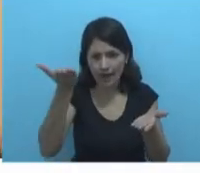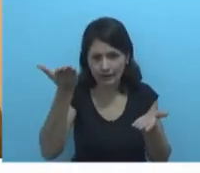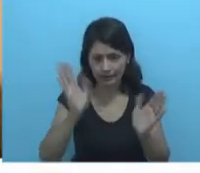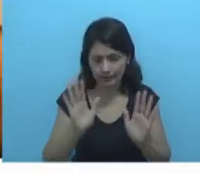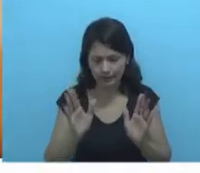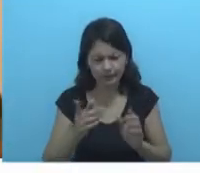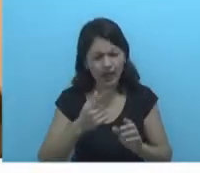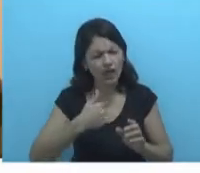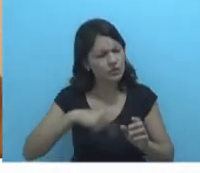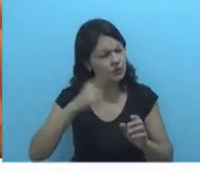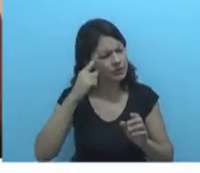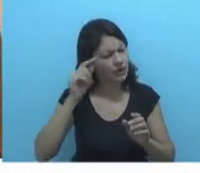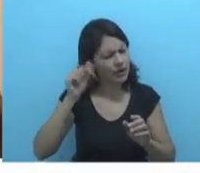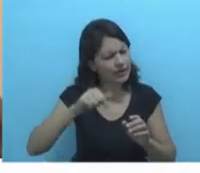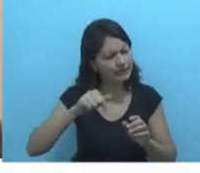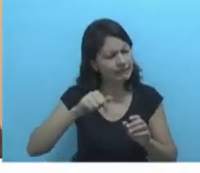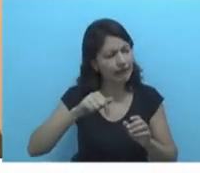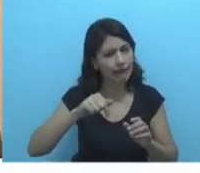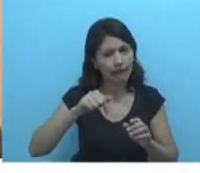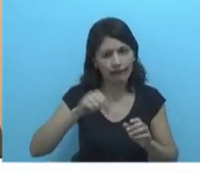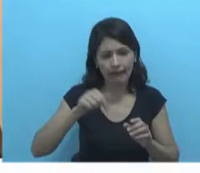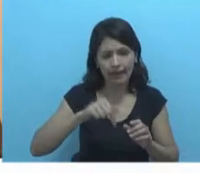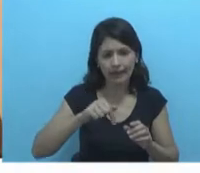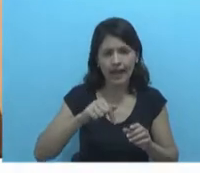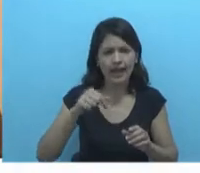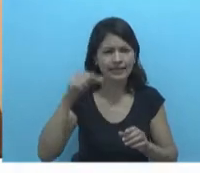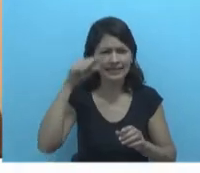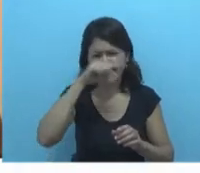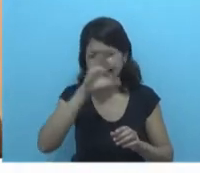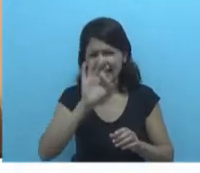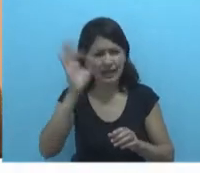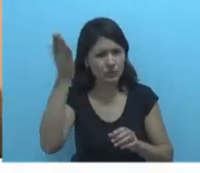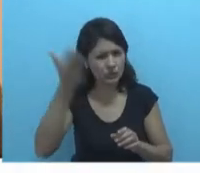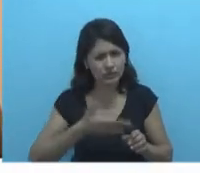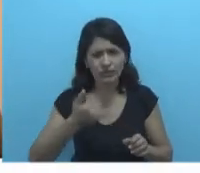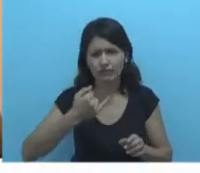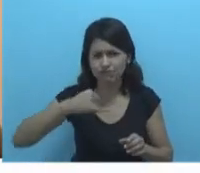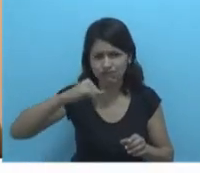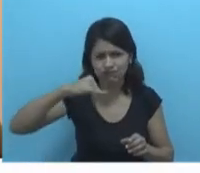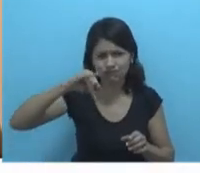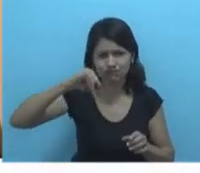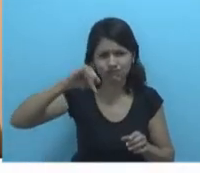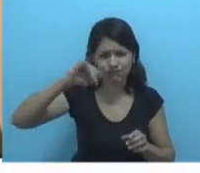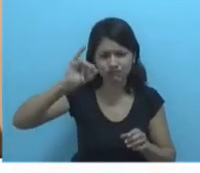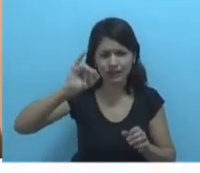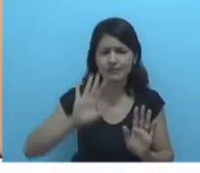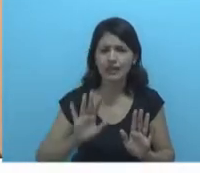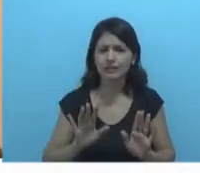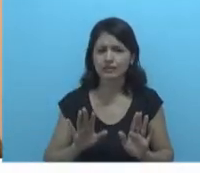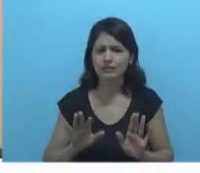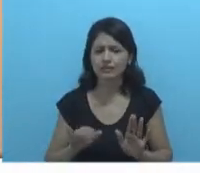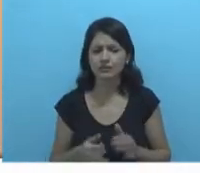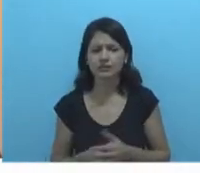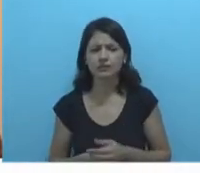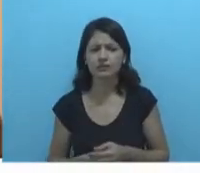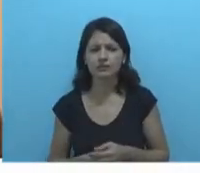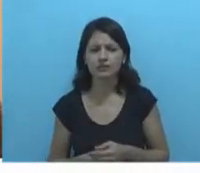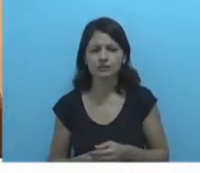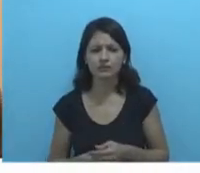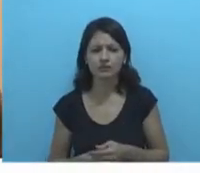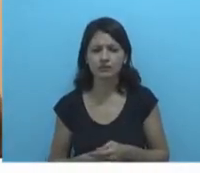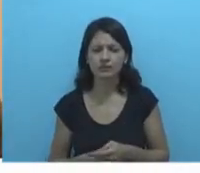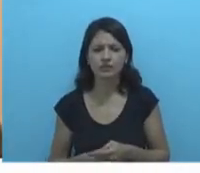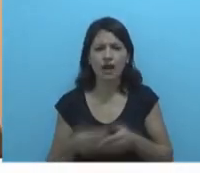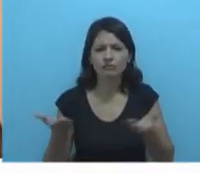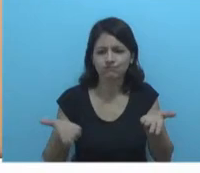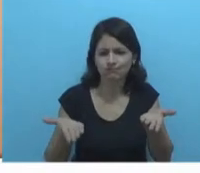40, 50, hasta el 60, si queremos, todos estos indicadores, algunos son el doble. La devaluación del dólar